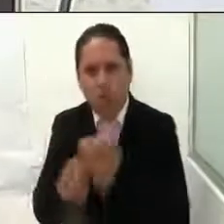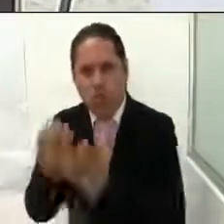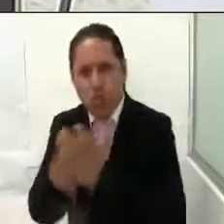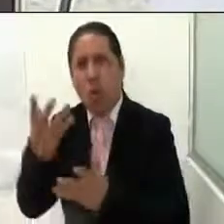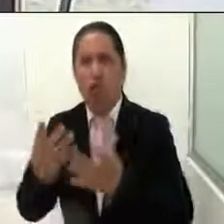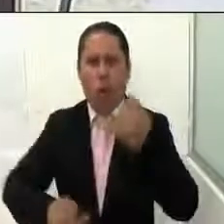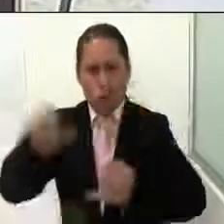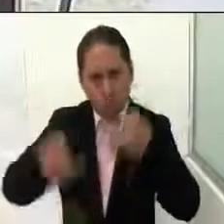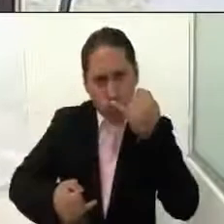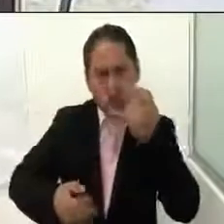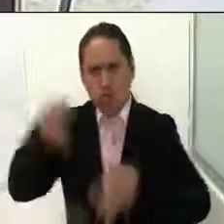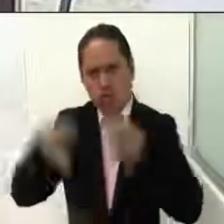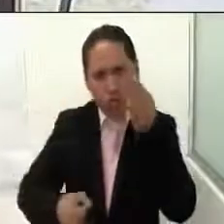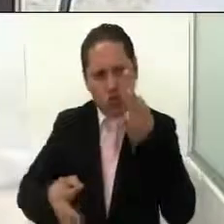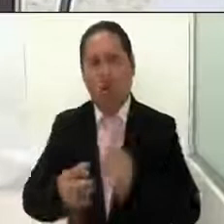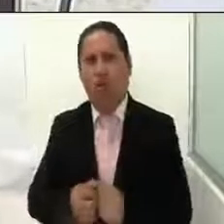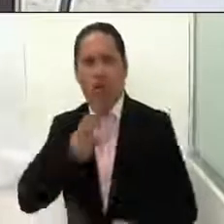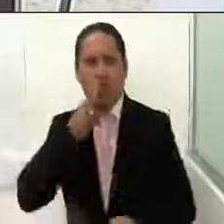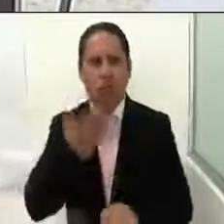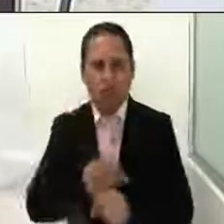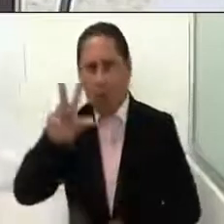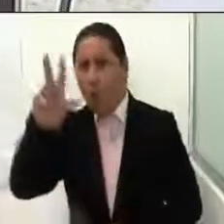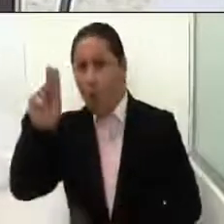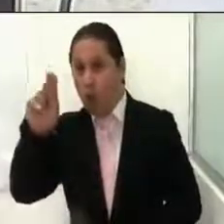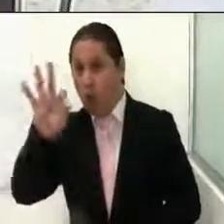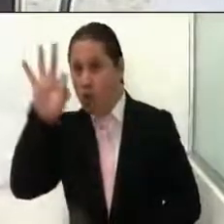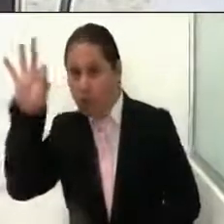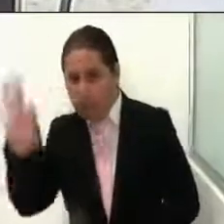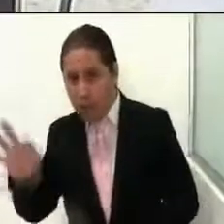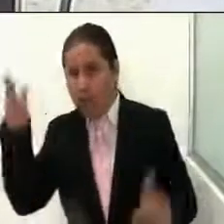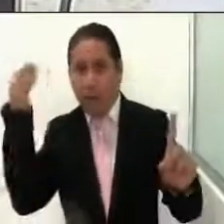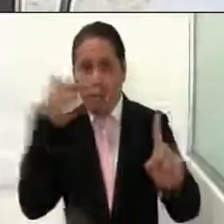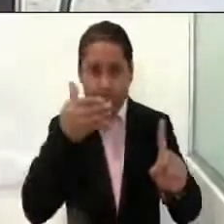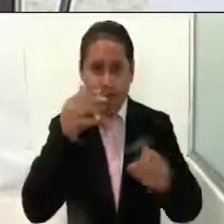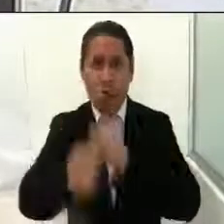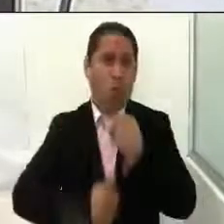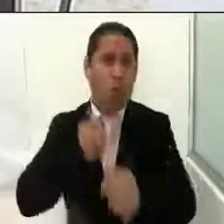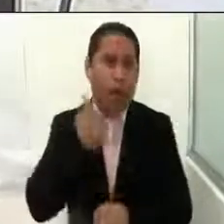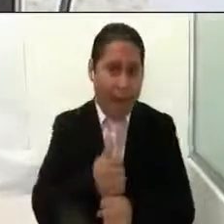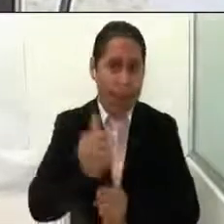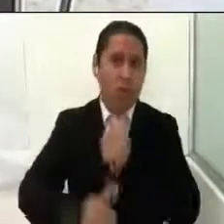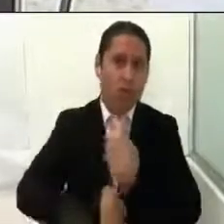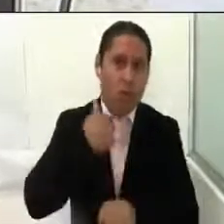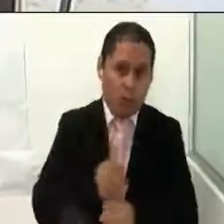lo que representa el 80 por ciento de la meta anual que representa el 66 puntos